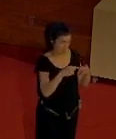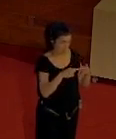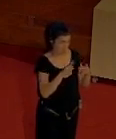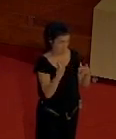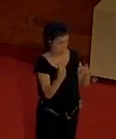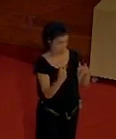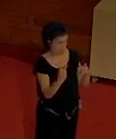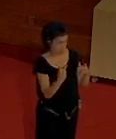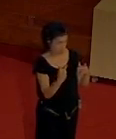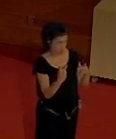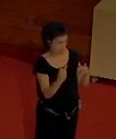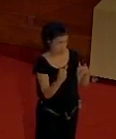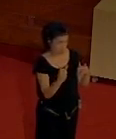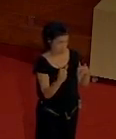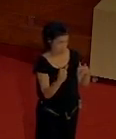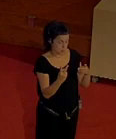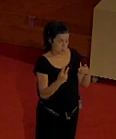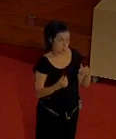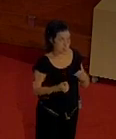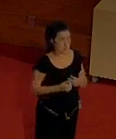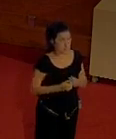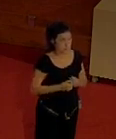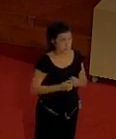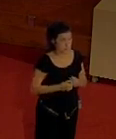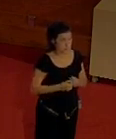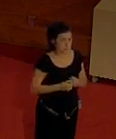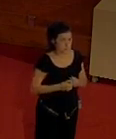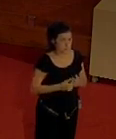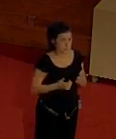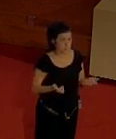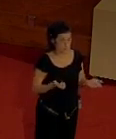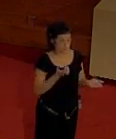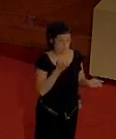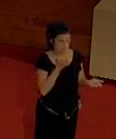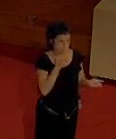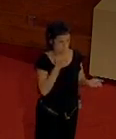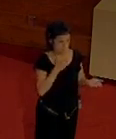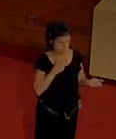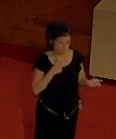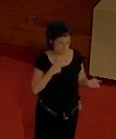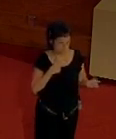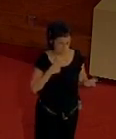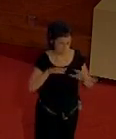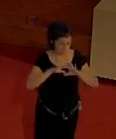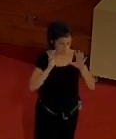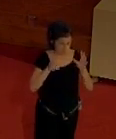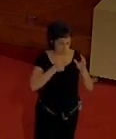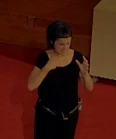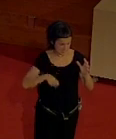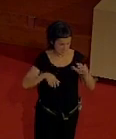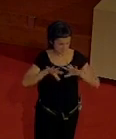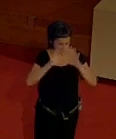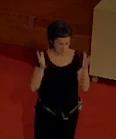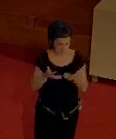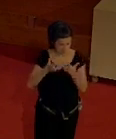11 por lo tanto si yo china soy la fábrica del mundo no tengo todo